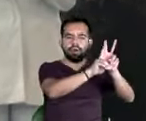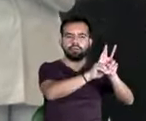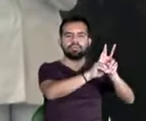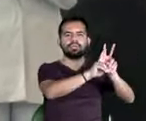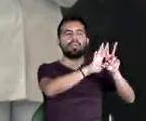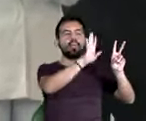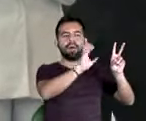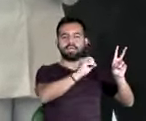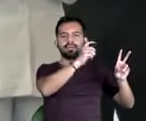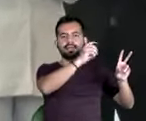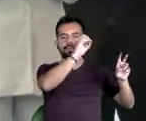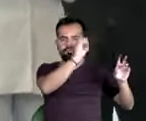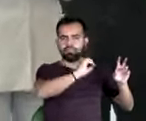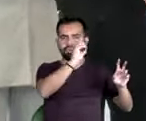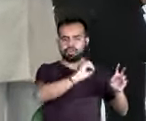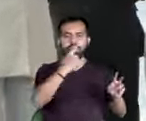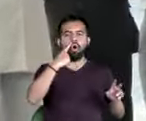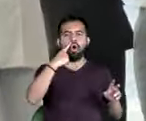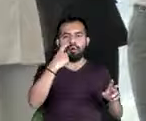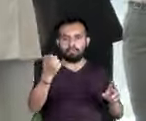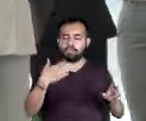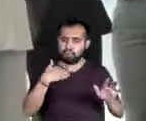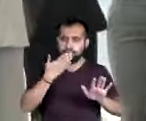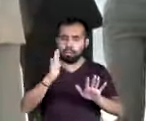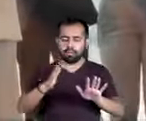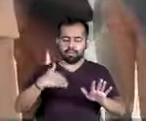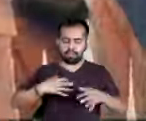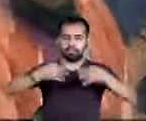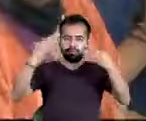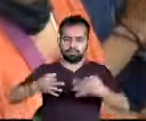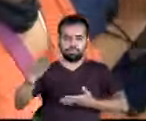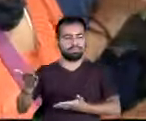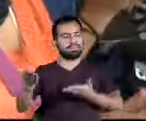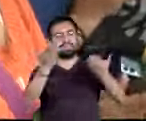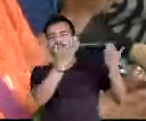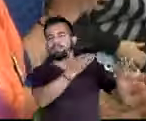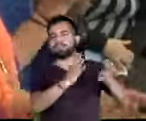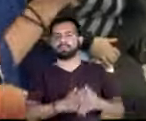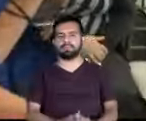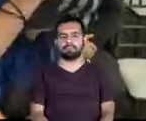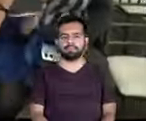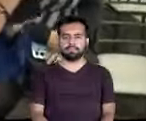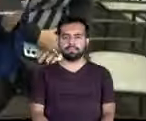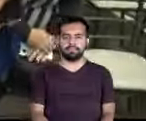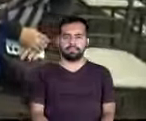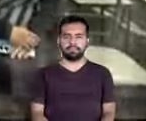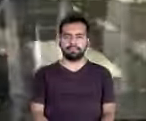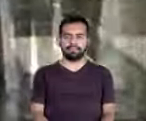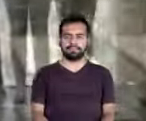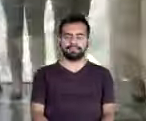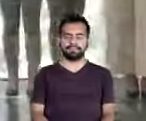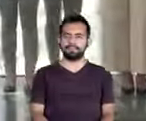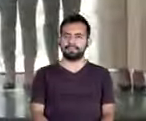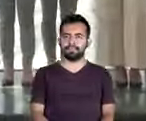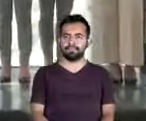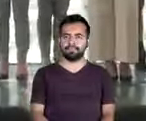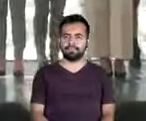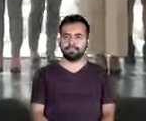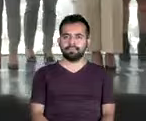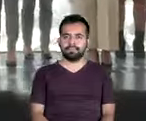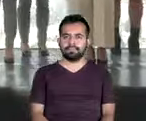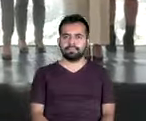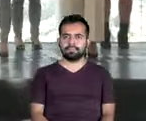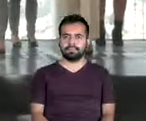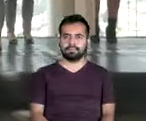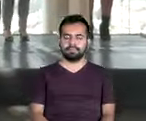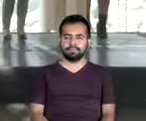y trabajadoras, 40% de valiosos hombres, inteligentes y trabajadores también. Muchas gracias, Pavel.